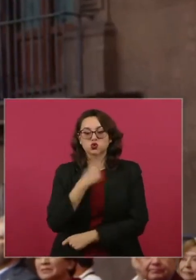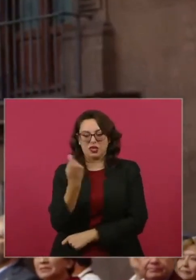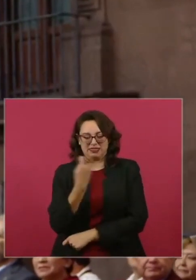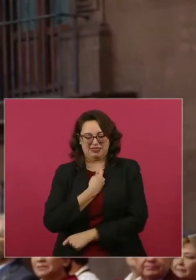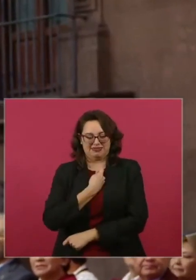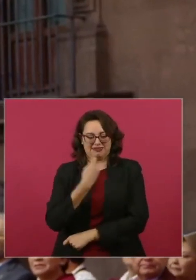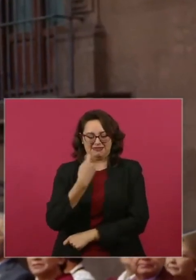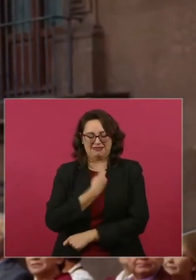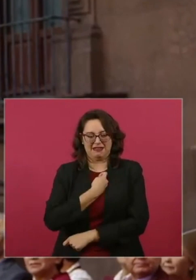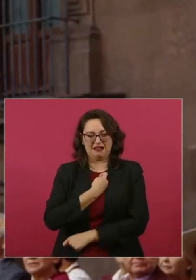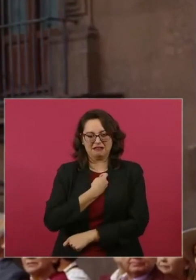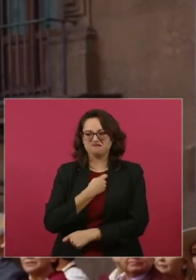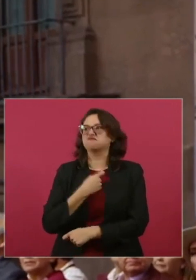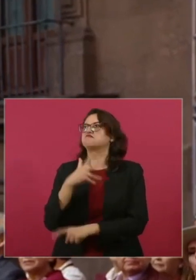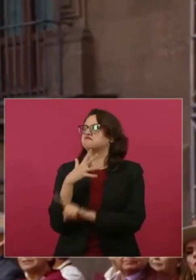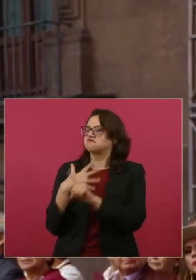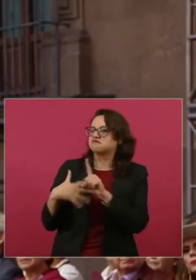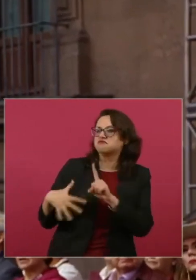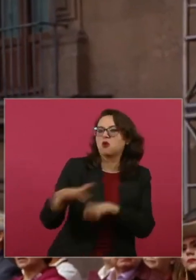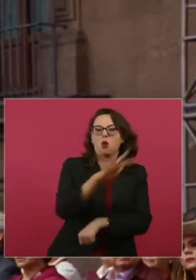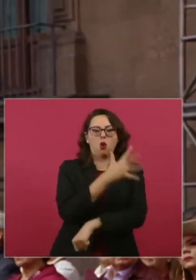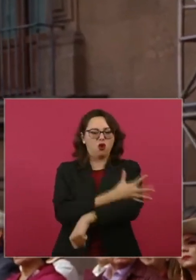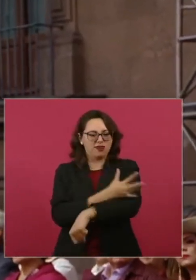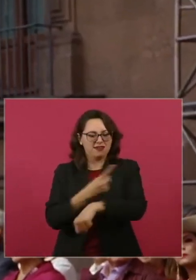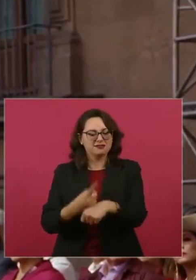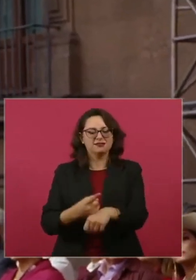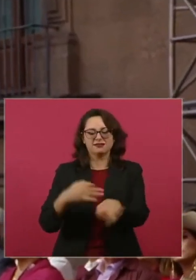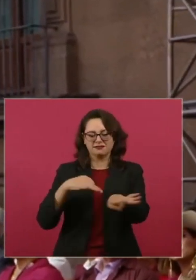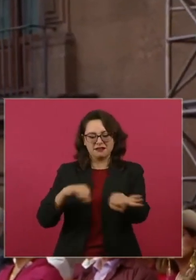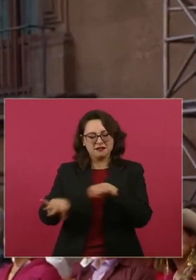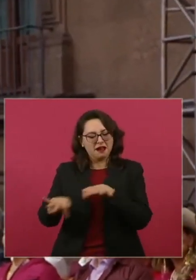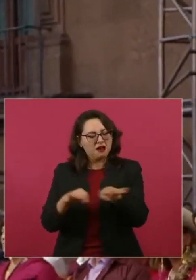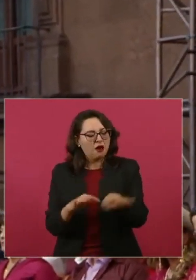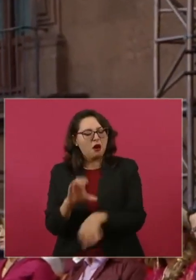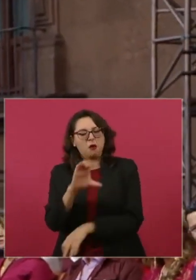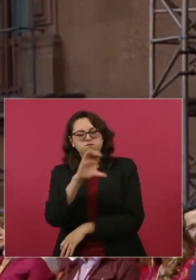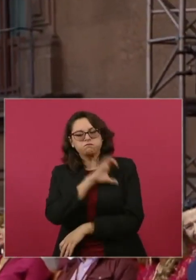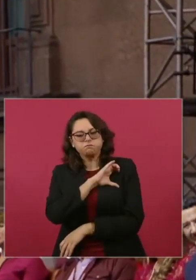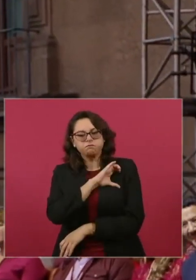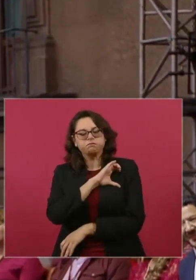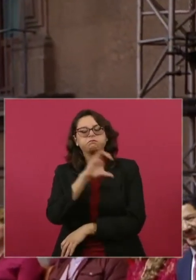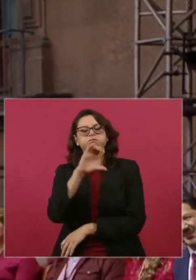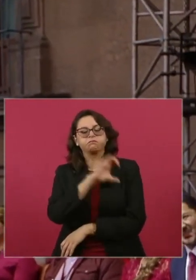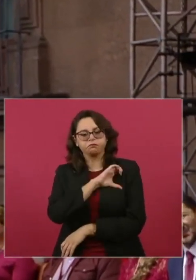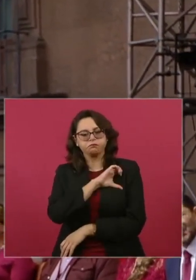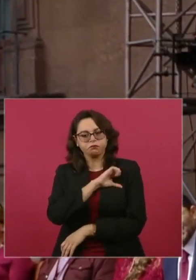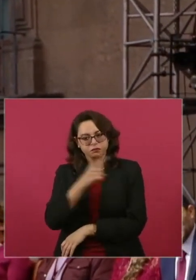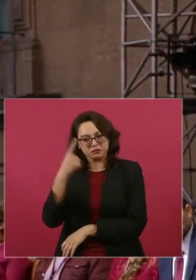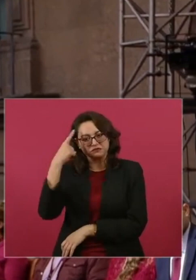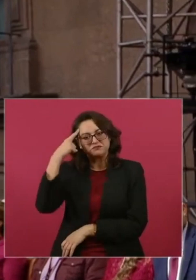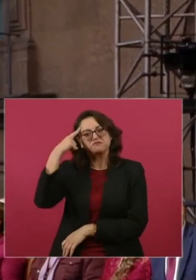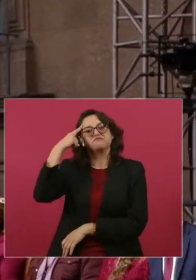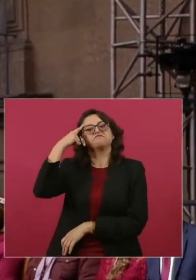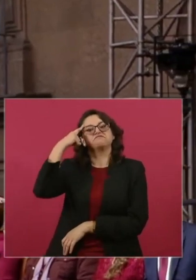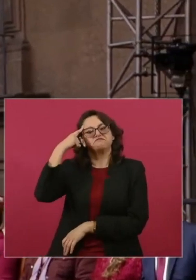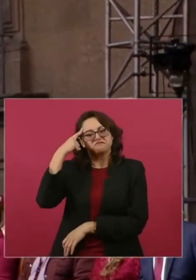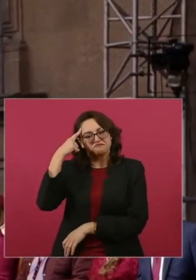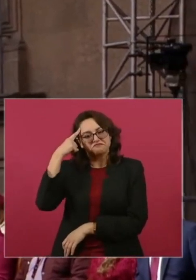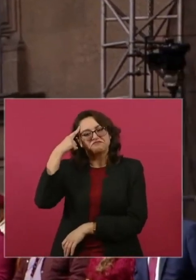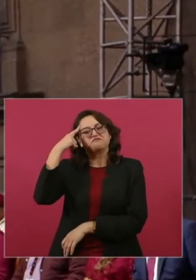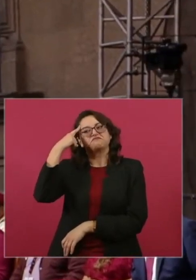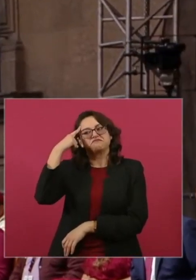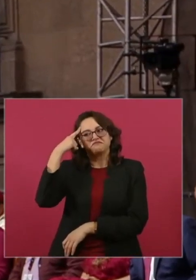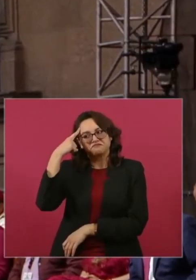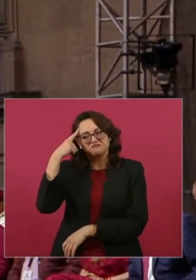us our identity trabajadora society, y fraterna fraternity esa idiosincrasia viva